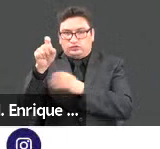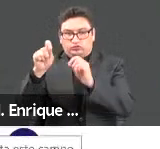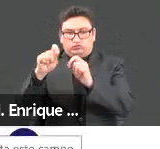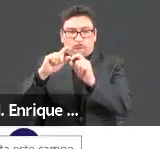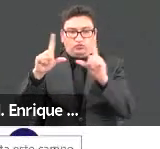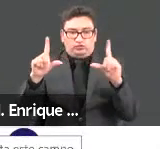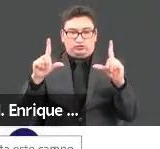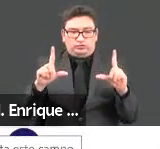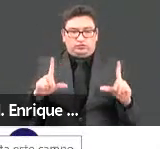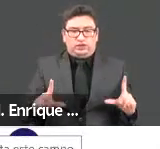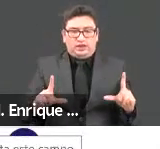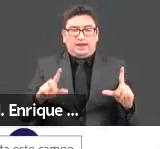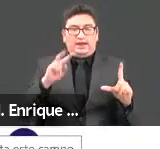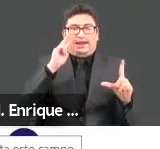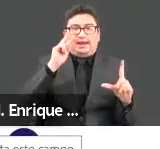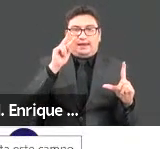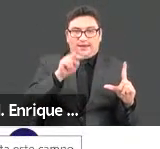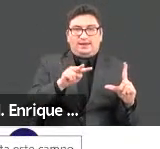nosotros visualizar,